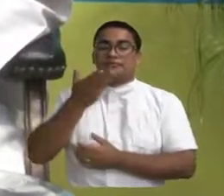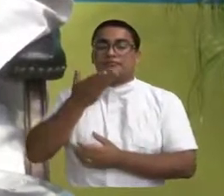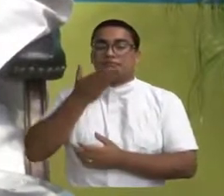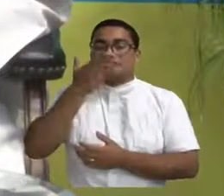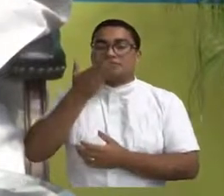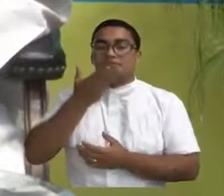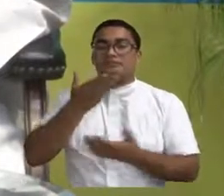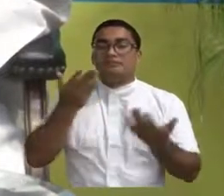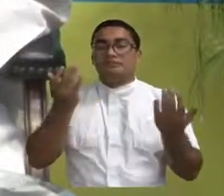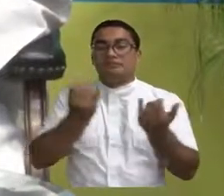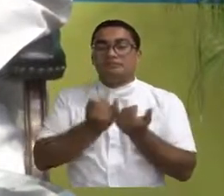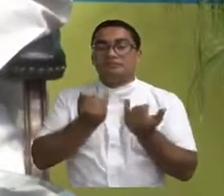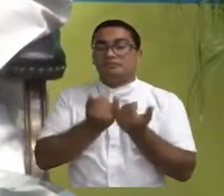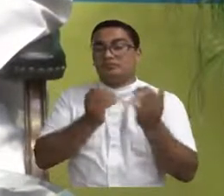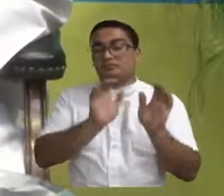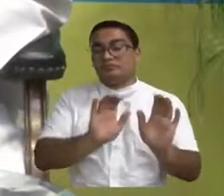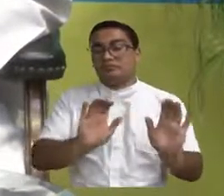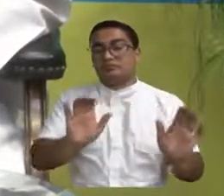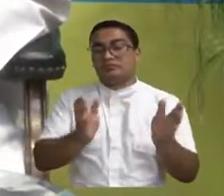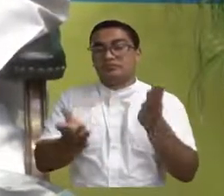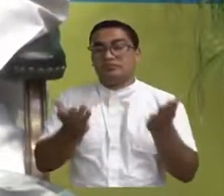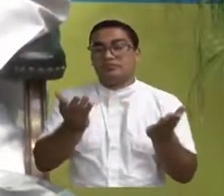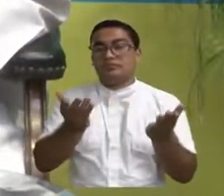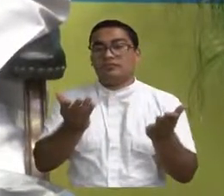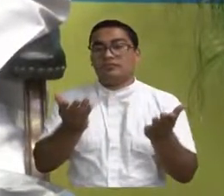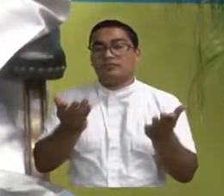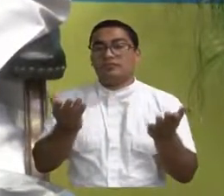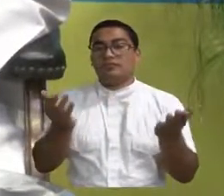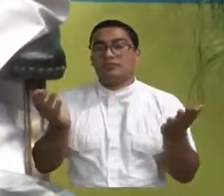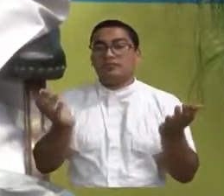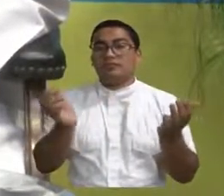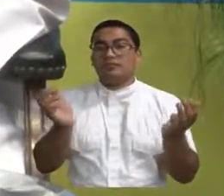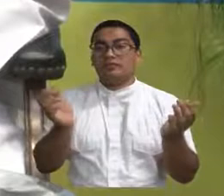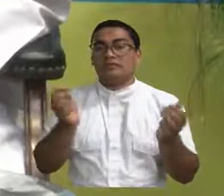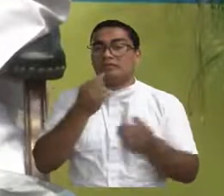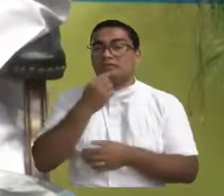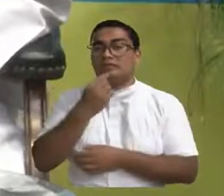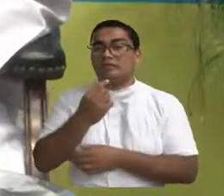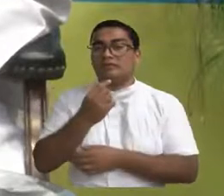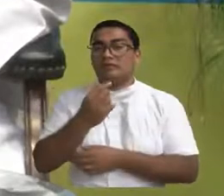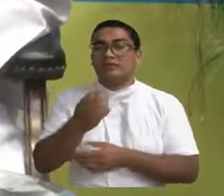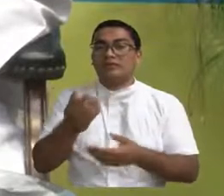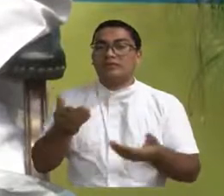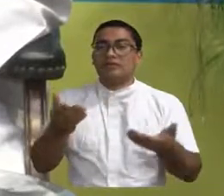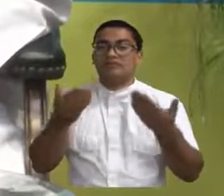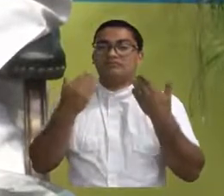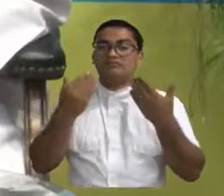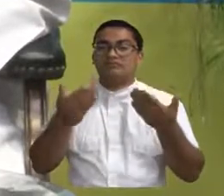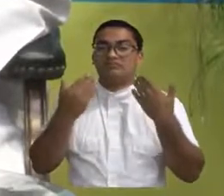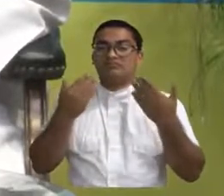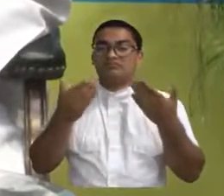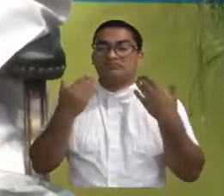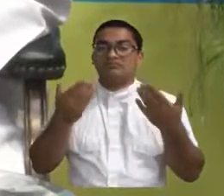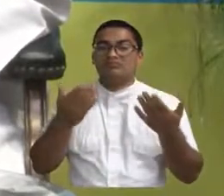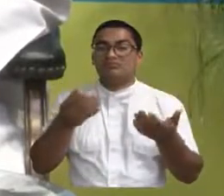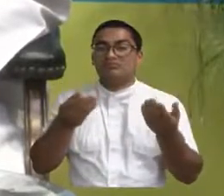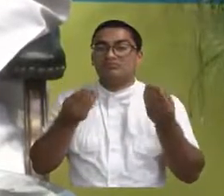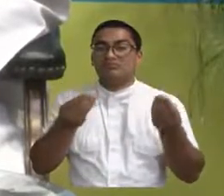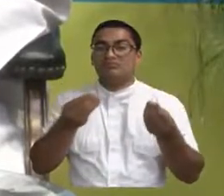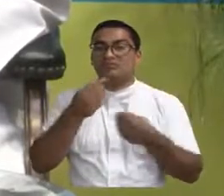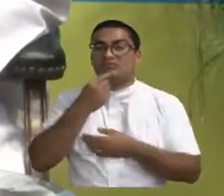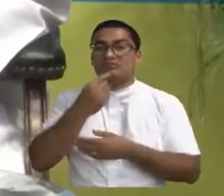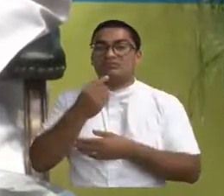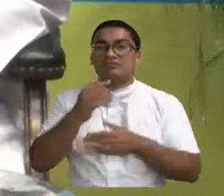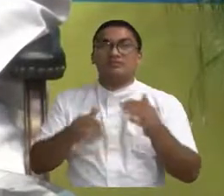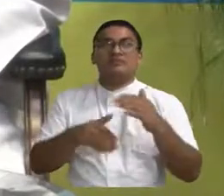que estar expuestos a temperaturas altas, como es la temporada de nosotros en la que estamos experimentando, y después sentir